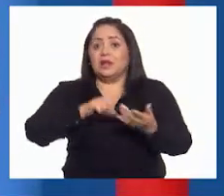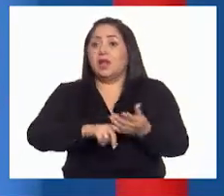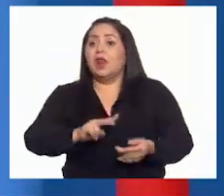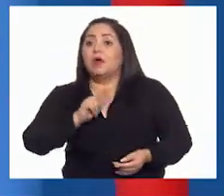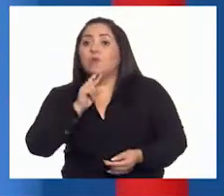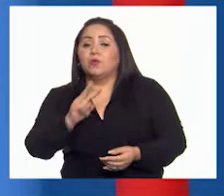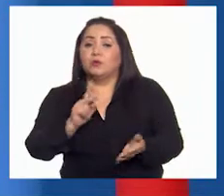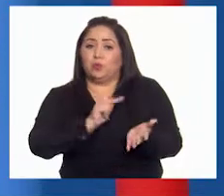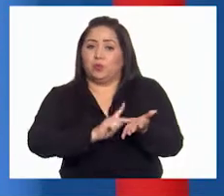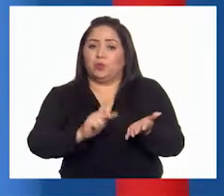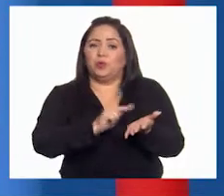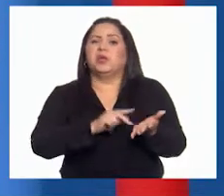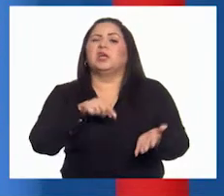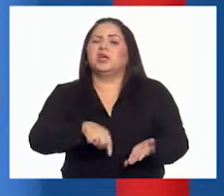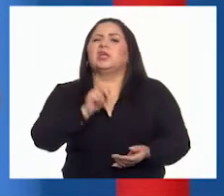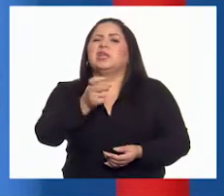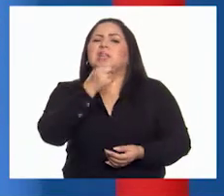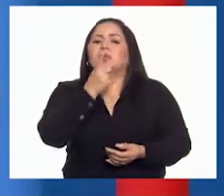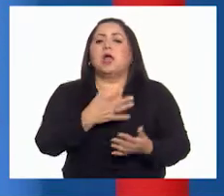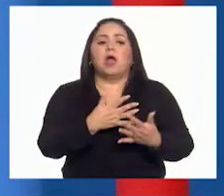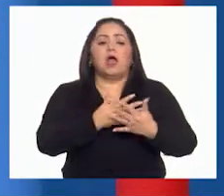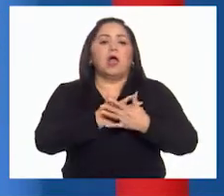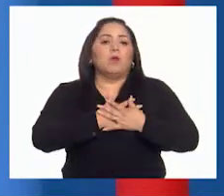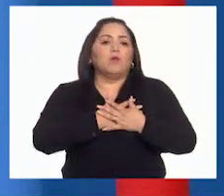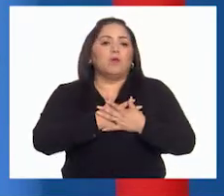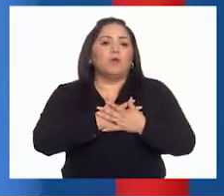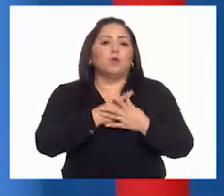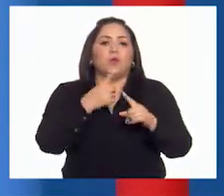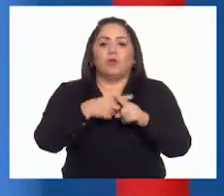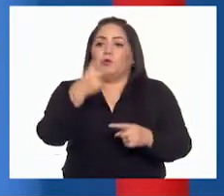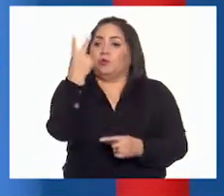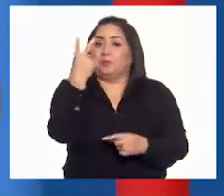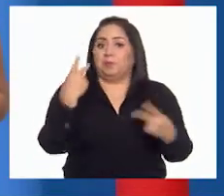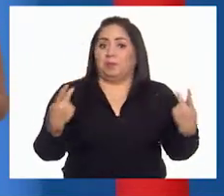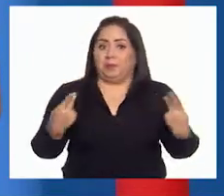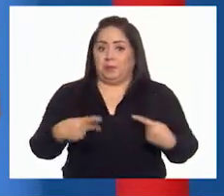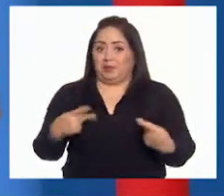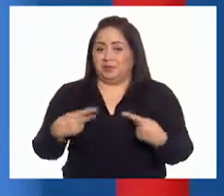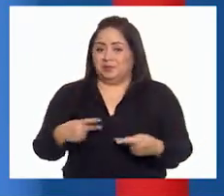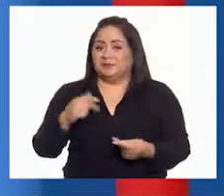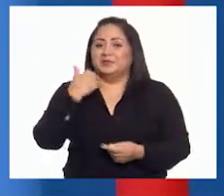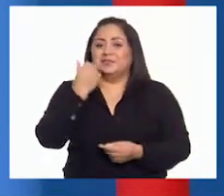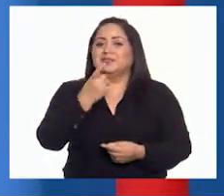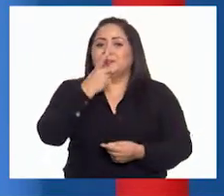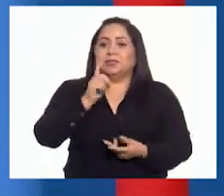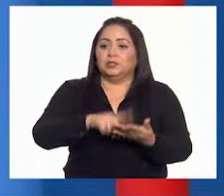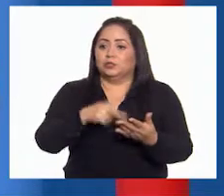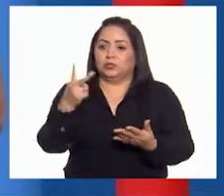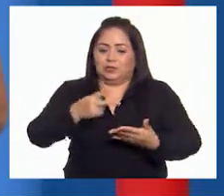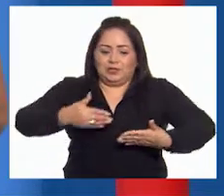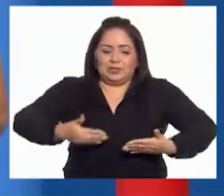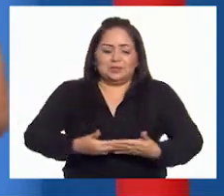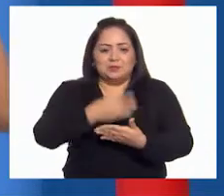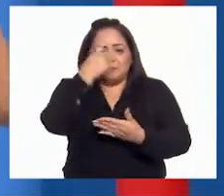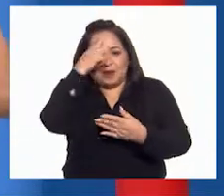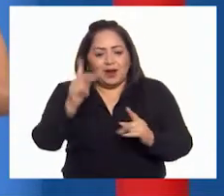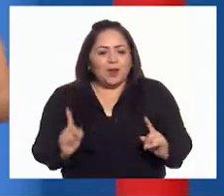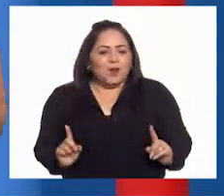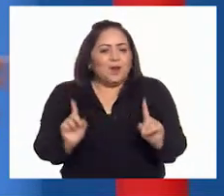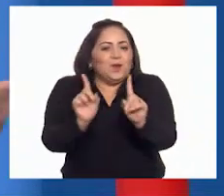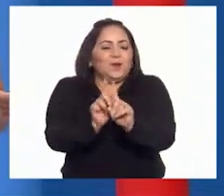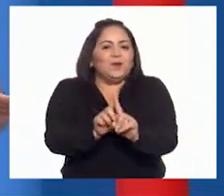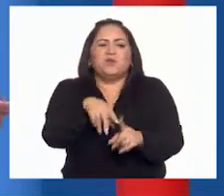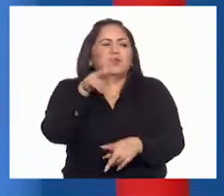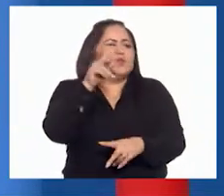del poema nos habla sobre un amor predeterminado entre dos personas, es decir, que nacieron para estar juntas sin